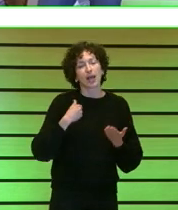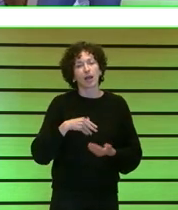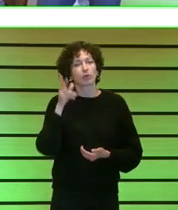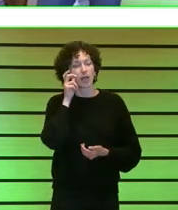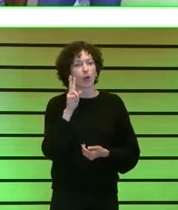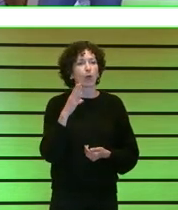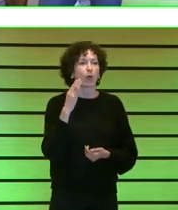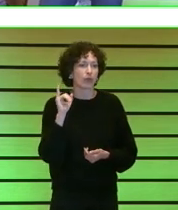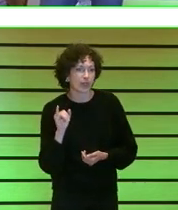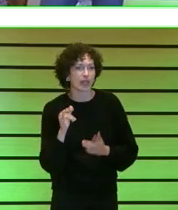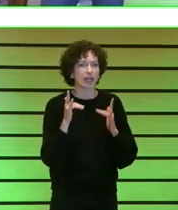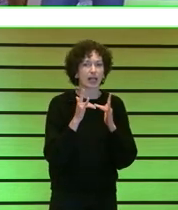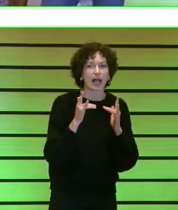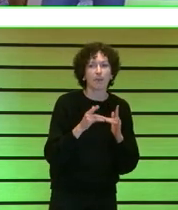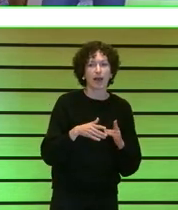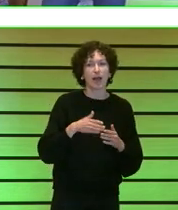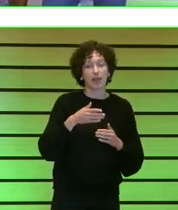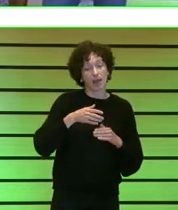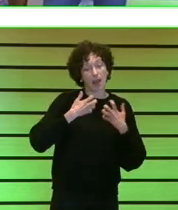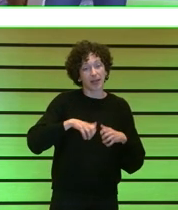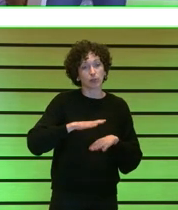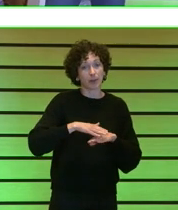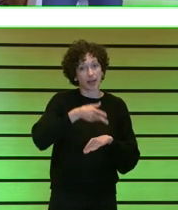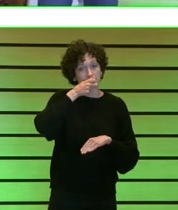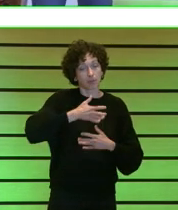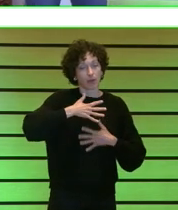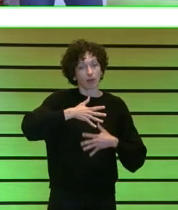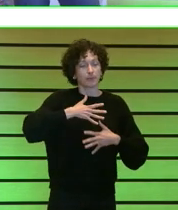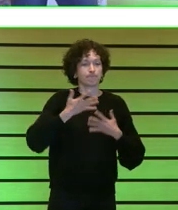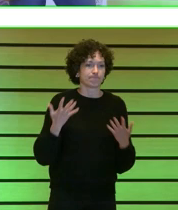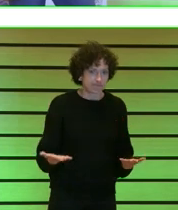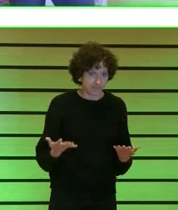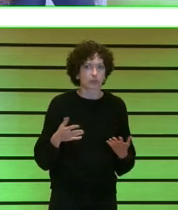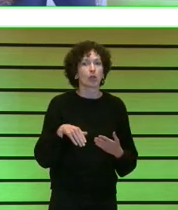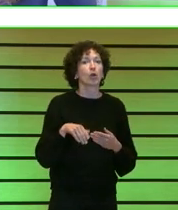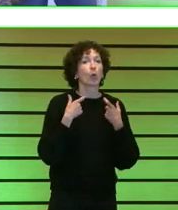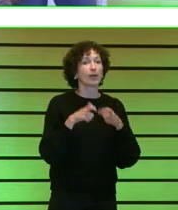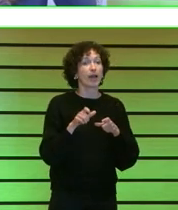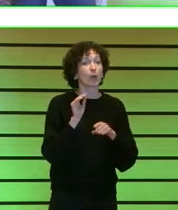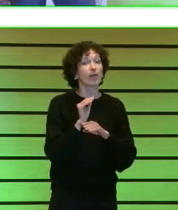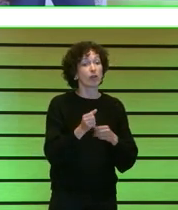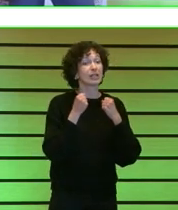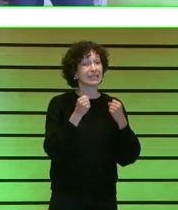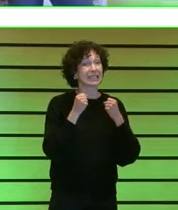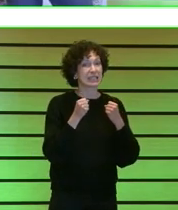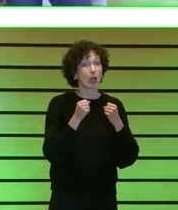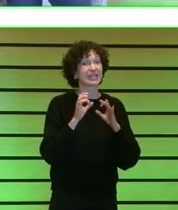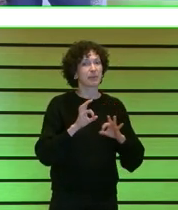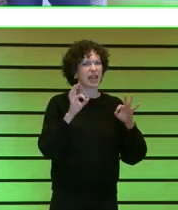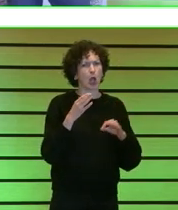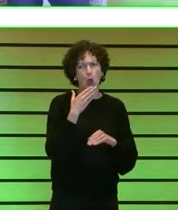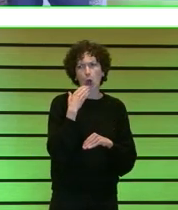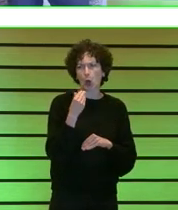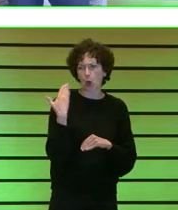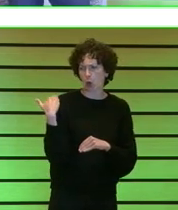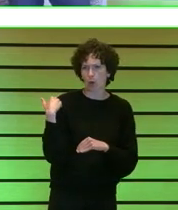ucis las camas los ventiladores Bueno pues la unidad de cuidados intensivos es una especialidad y es una especialidad muy joven de hecho la